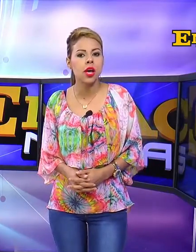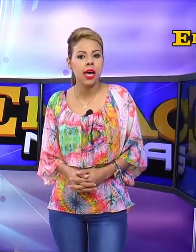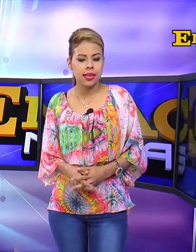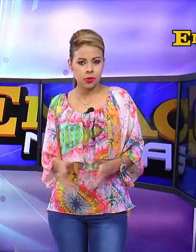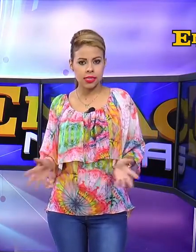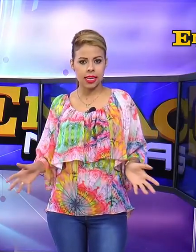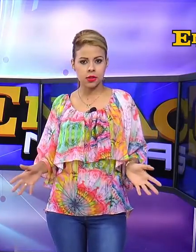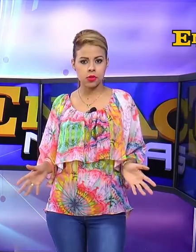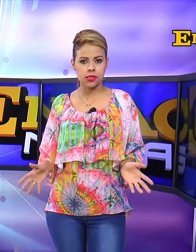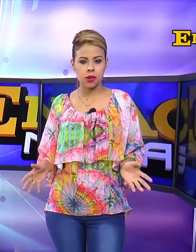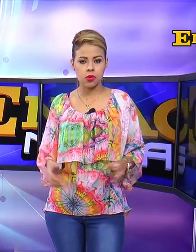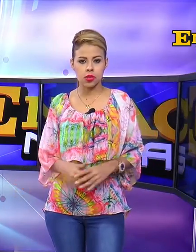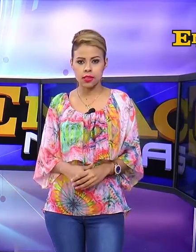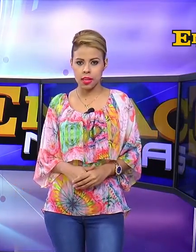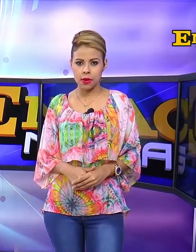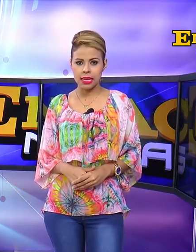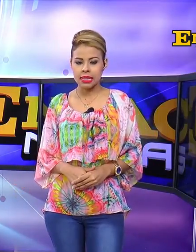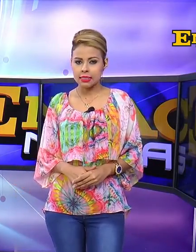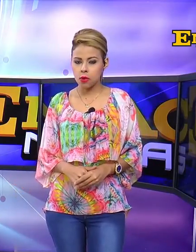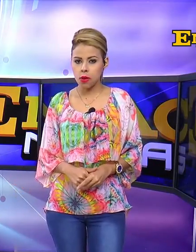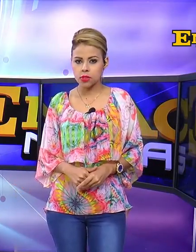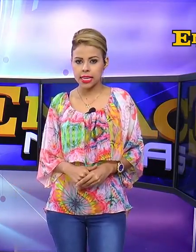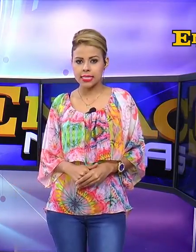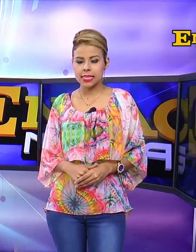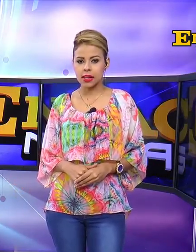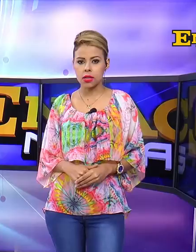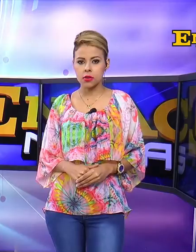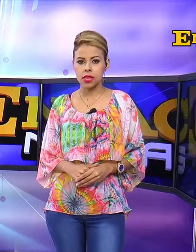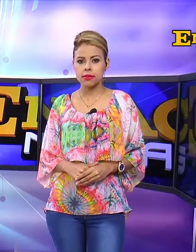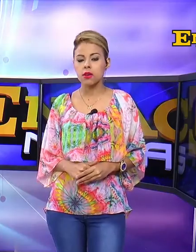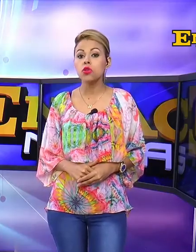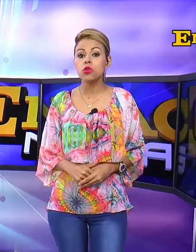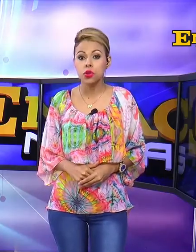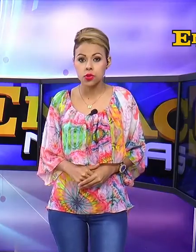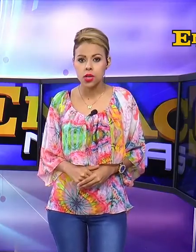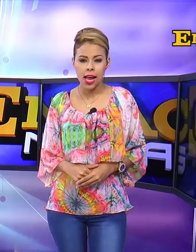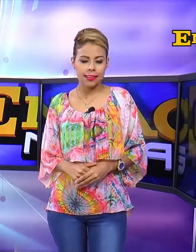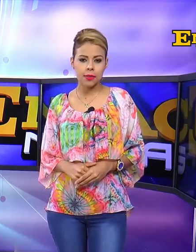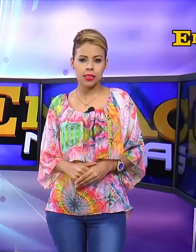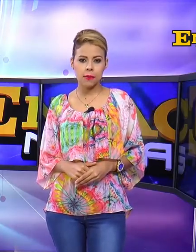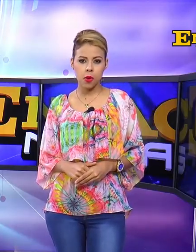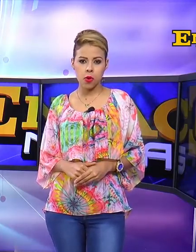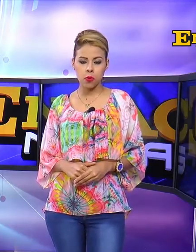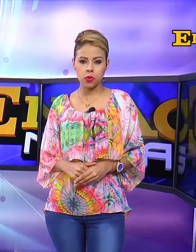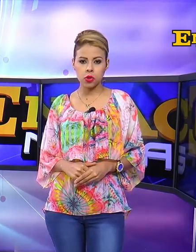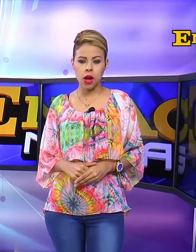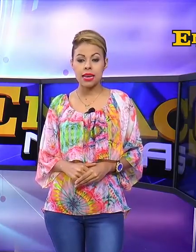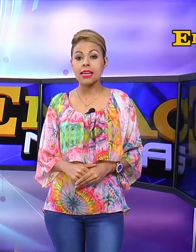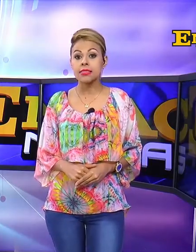Bienvenidos, esto es Enlace Noticias, lo que usted quiere ver. Saludamos a quienes a esta hora se conectan con nosotros a través de